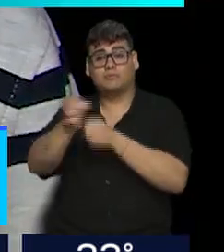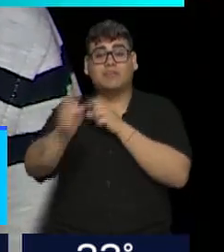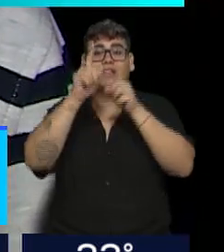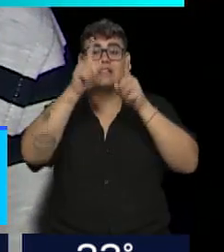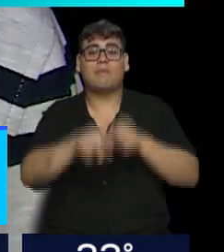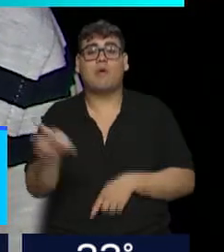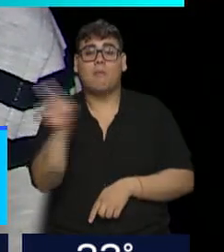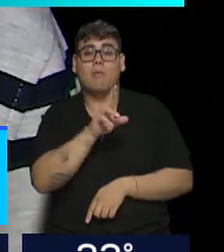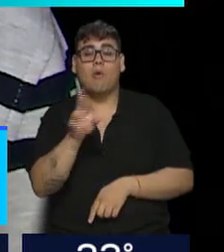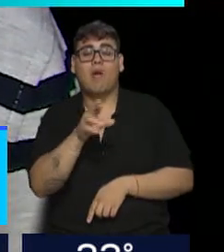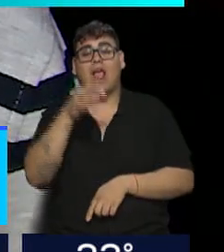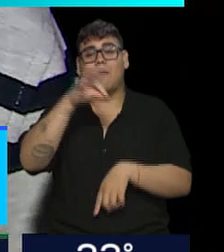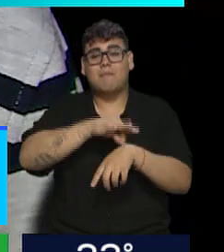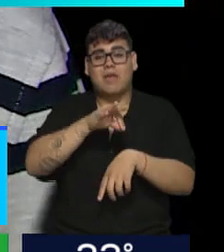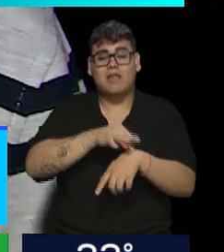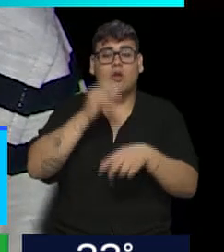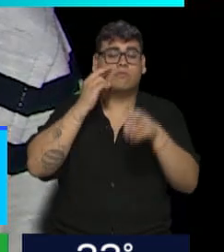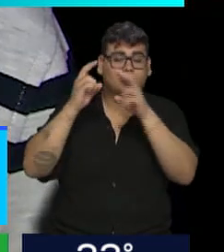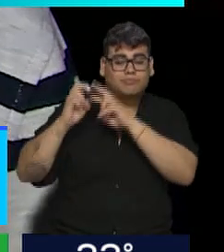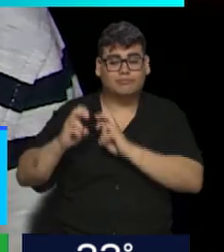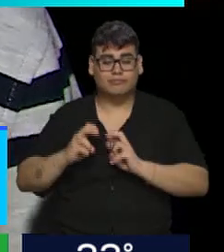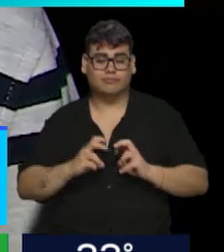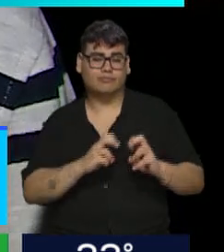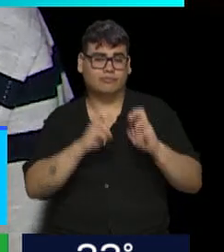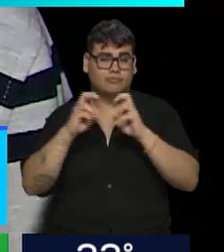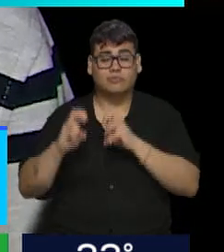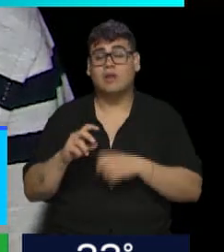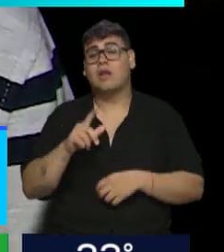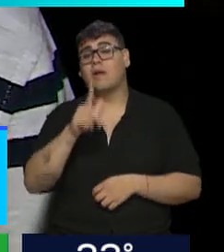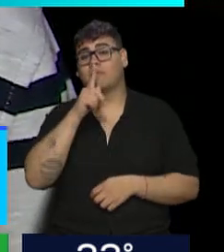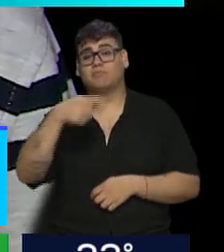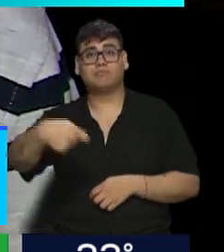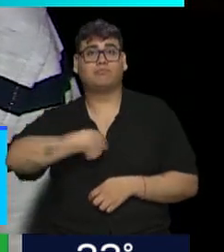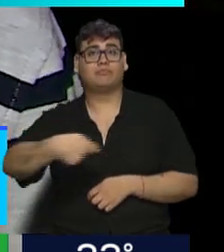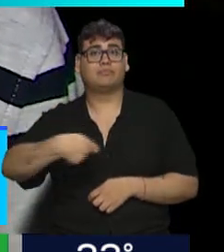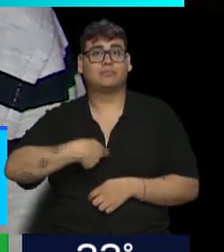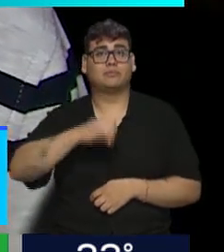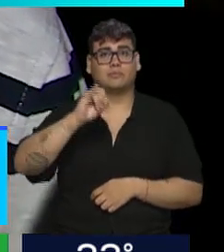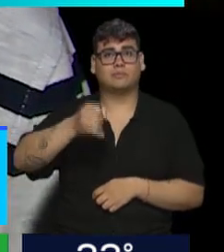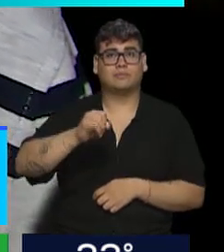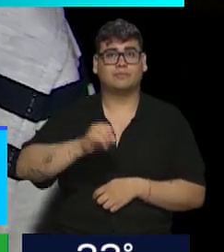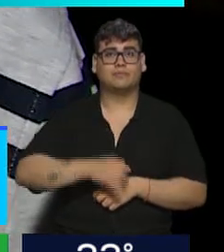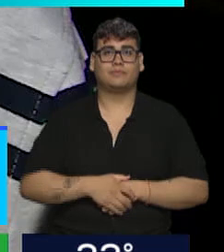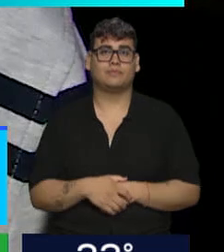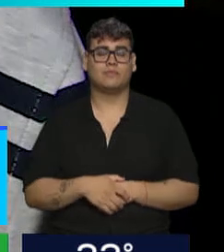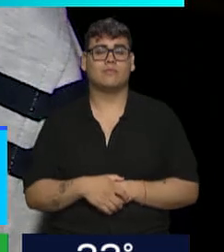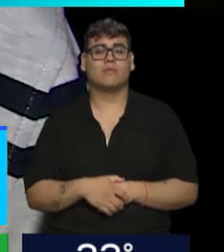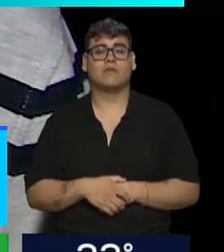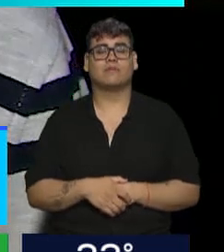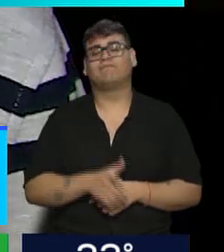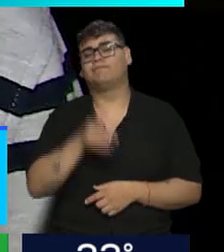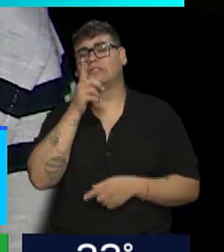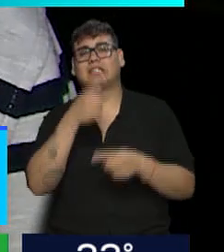en principio lo que la forense me informa que tiene heridas punzantes eh posiblemente haya utilizado